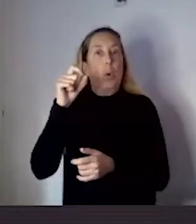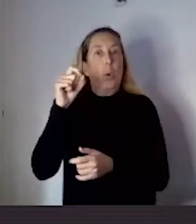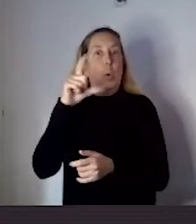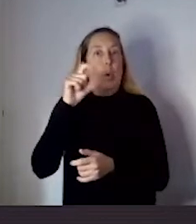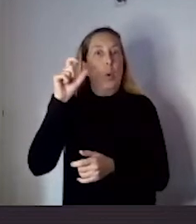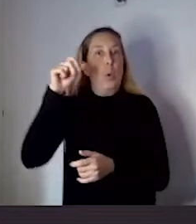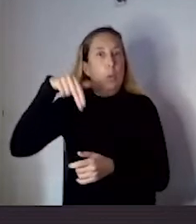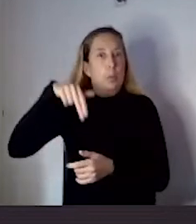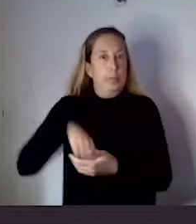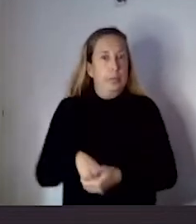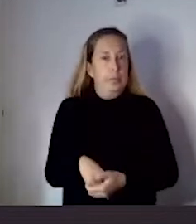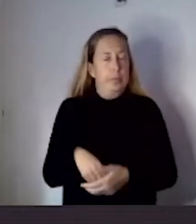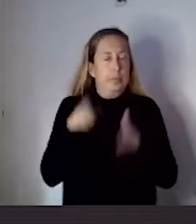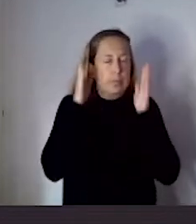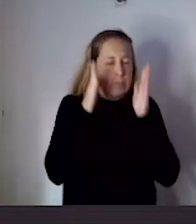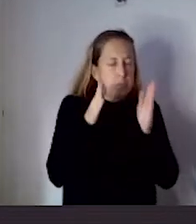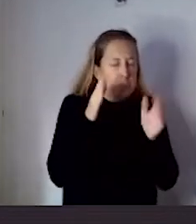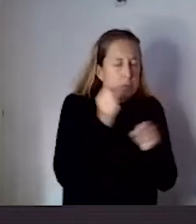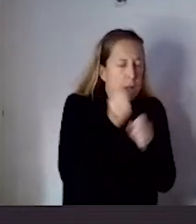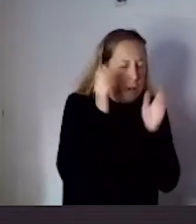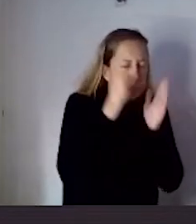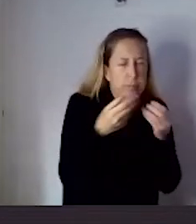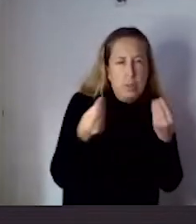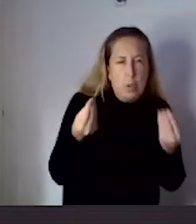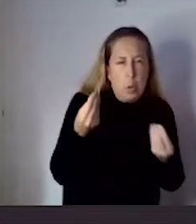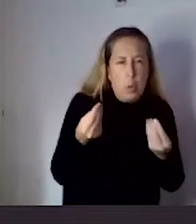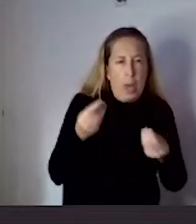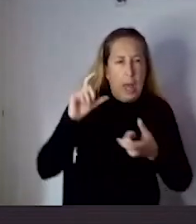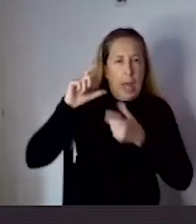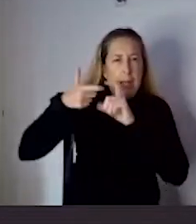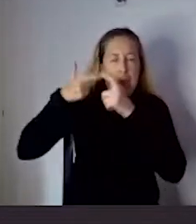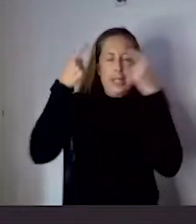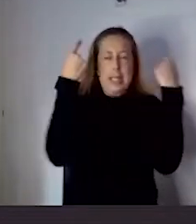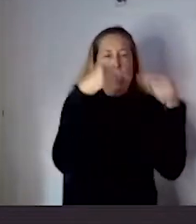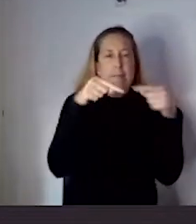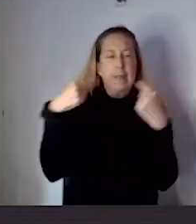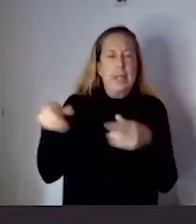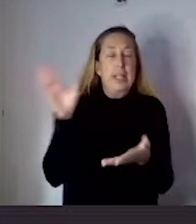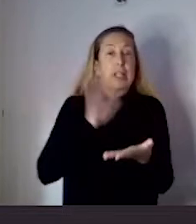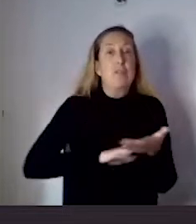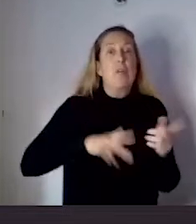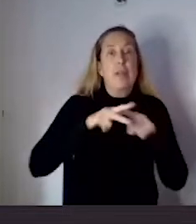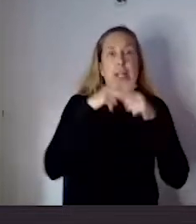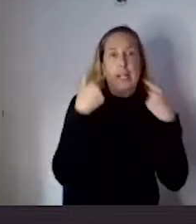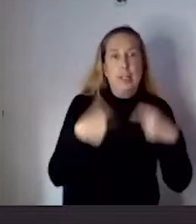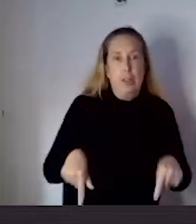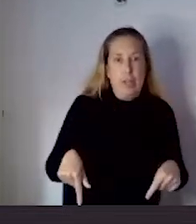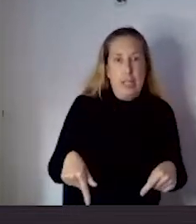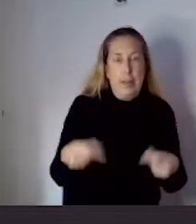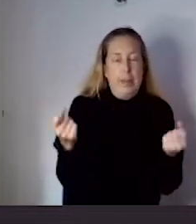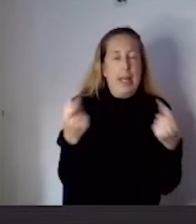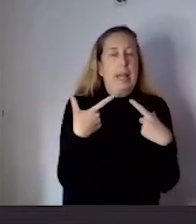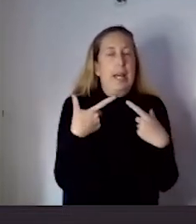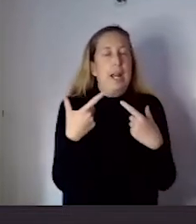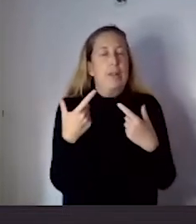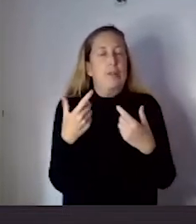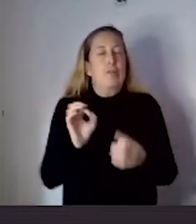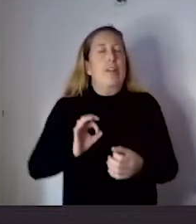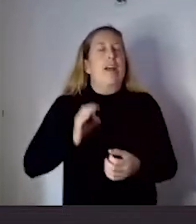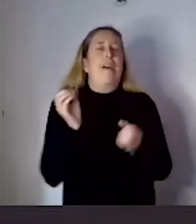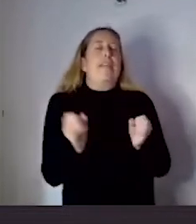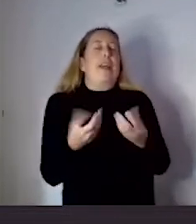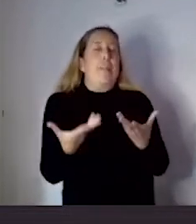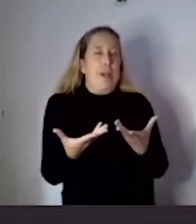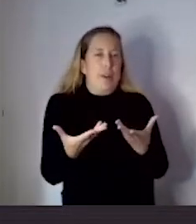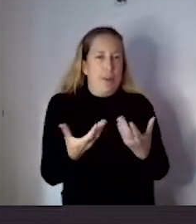crear diferentes experiencias de tecnología para el bienestar aprovechando la ciencia edad sensorial para apoyar